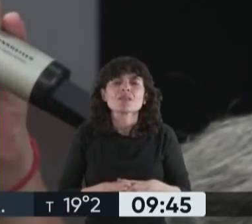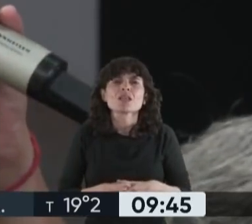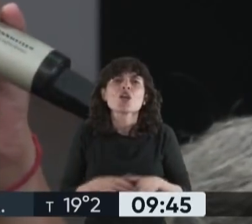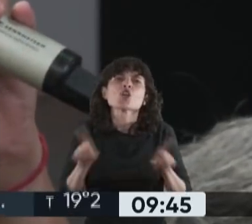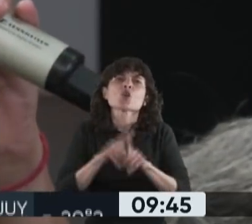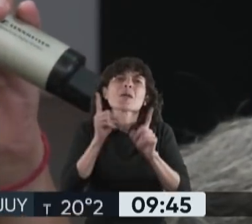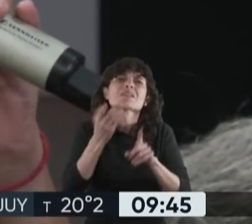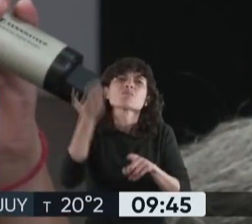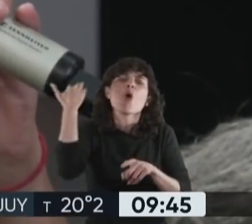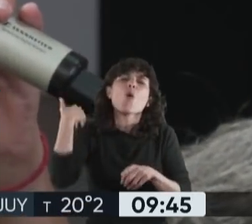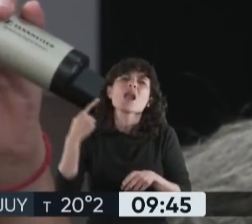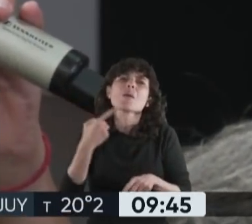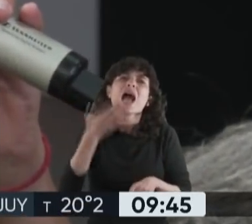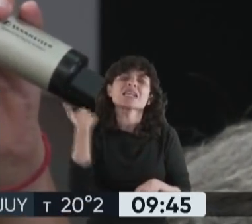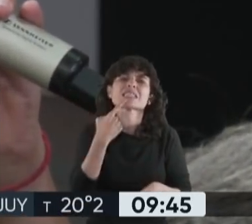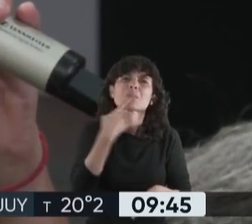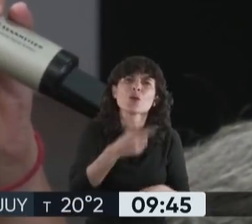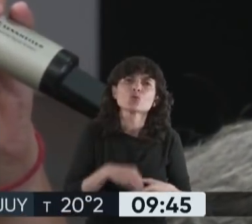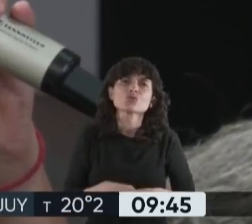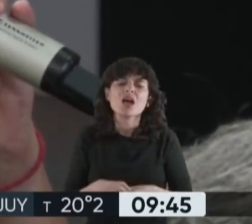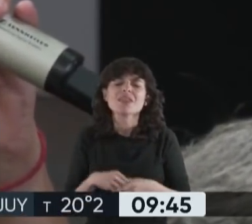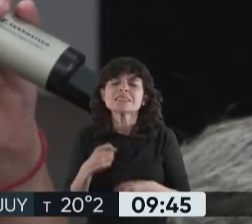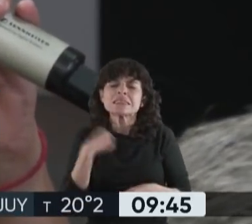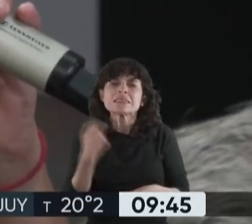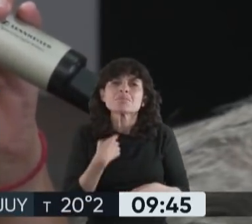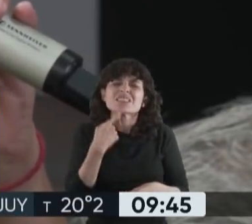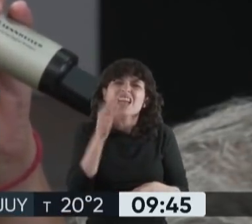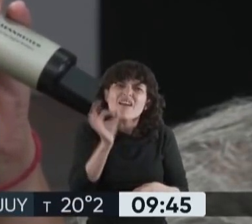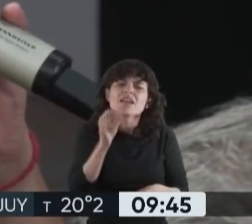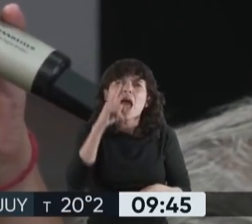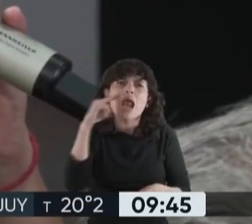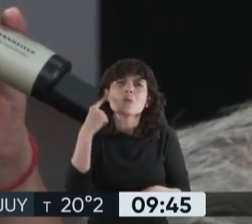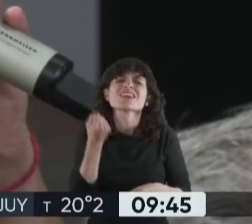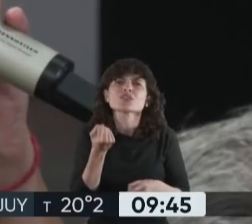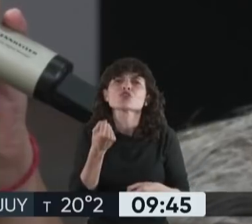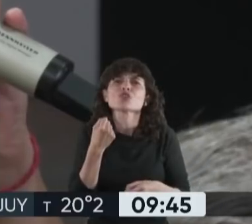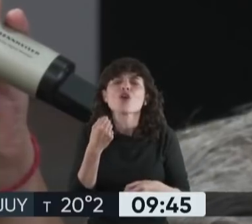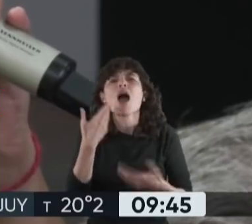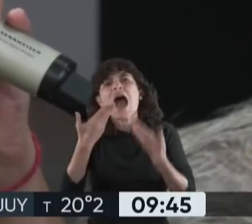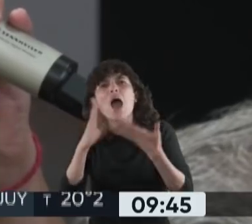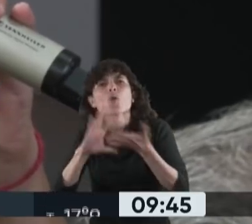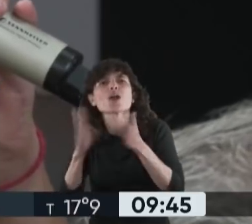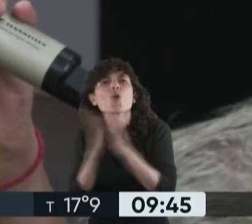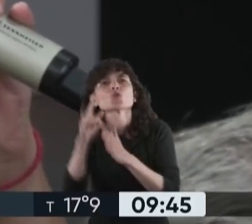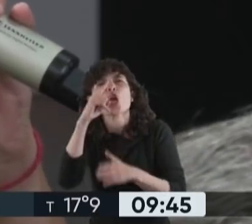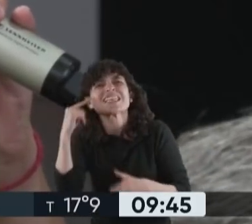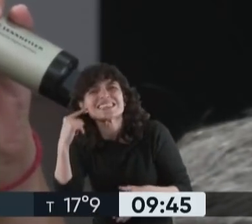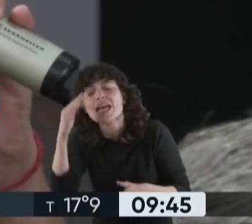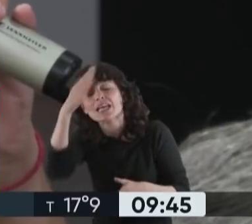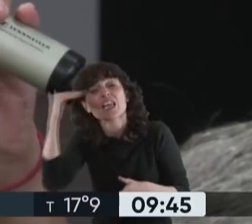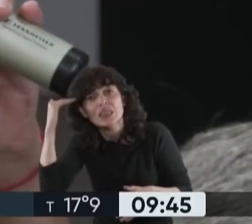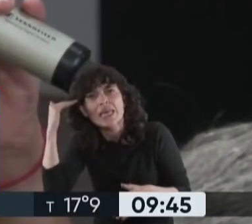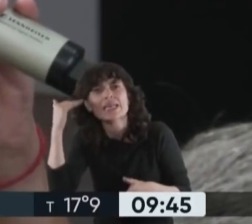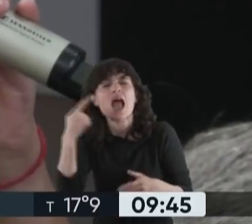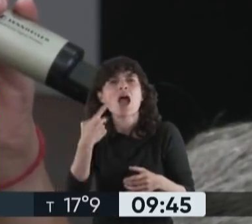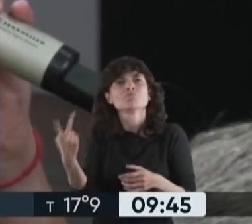pregunta anterior, queríamos saber si el presidente habló en los últimos días con la vicepresidenta Cristina Fernández de Kirchner, si sabe cuál va a